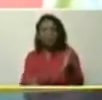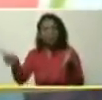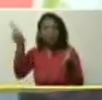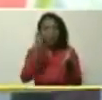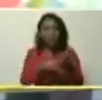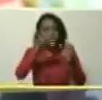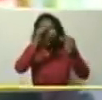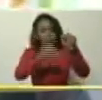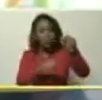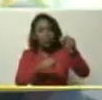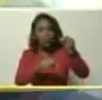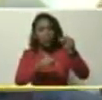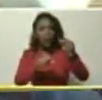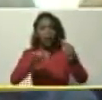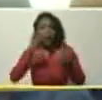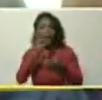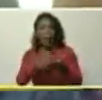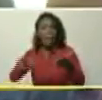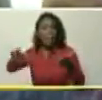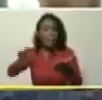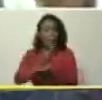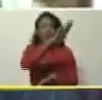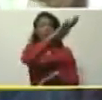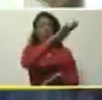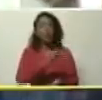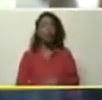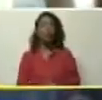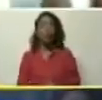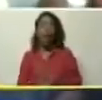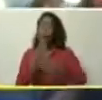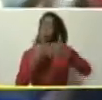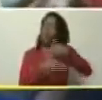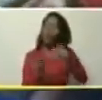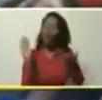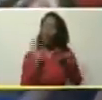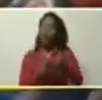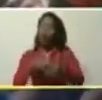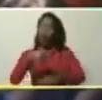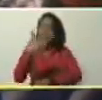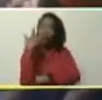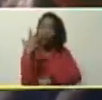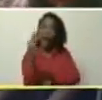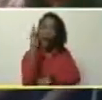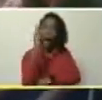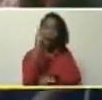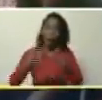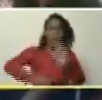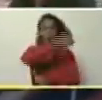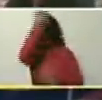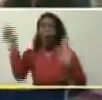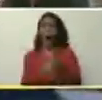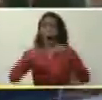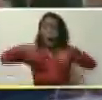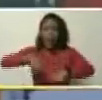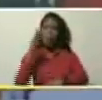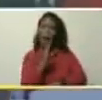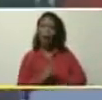rectificación y reimpulso. Y vamos a aplicar las 3 R's completicas en